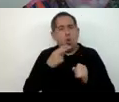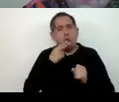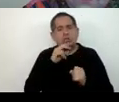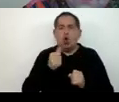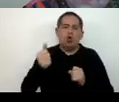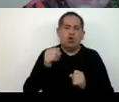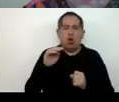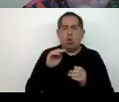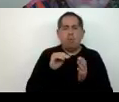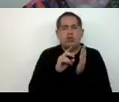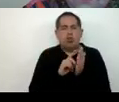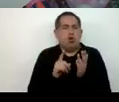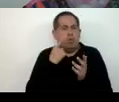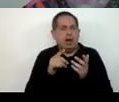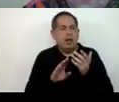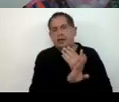método anticonceptivo.